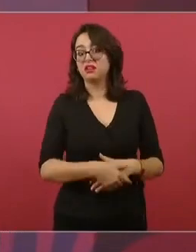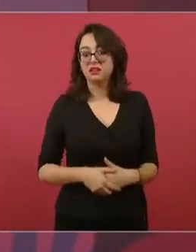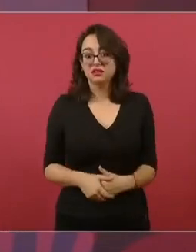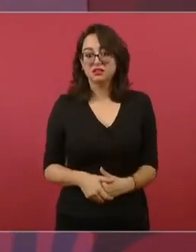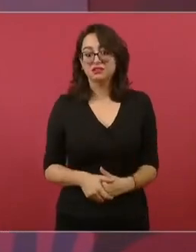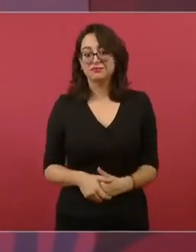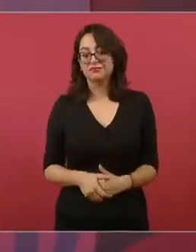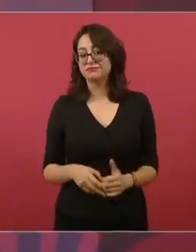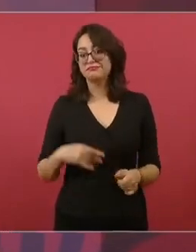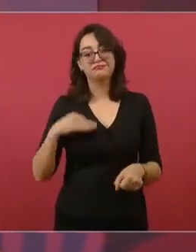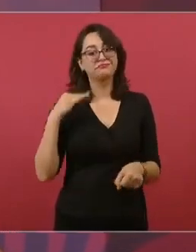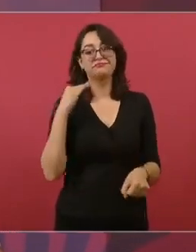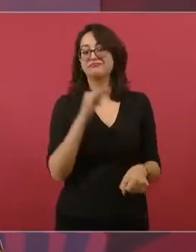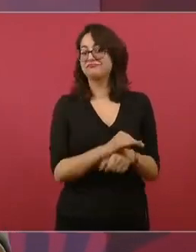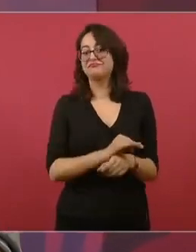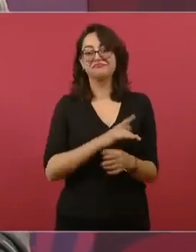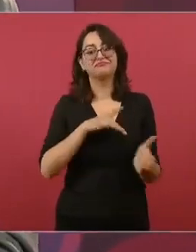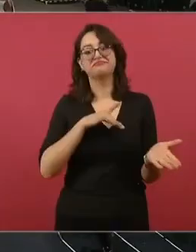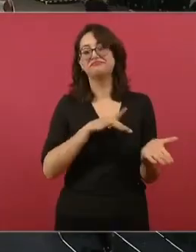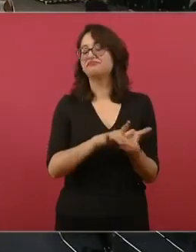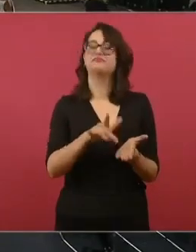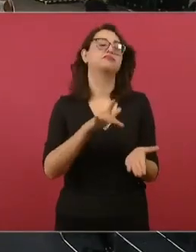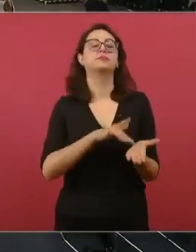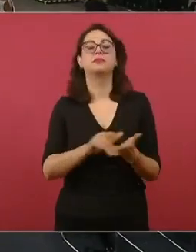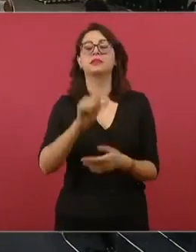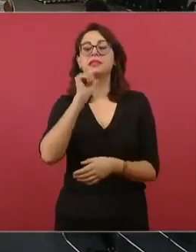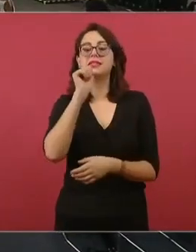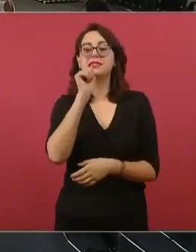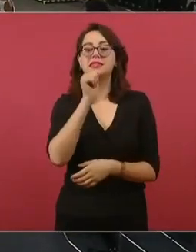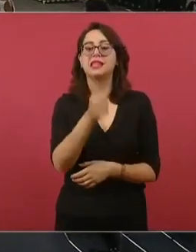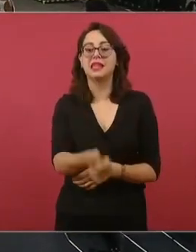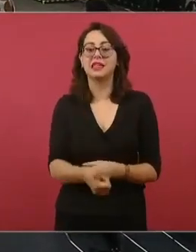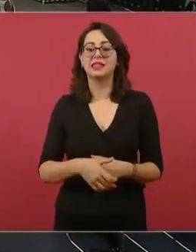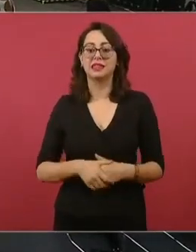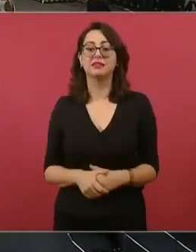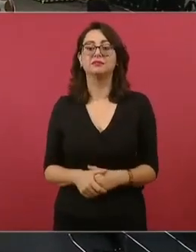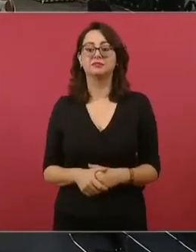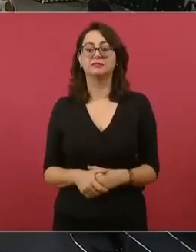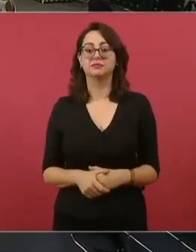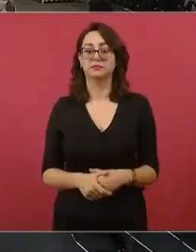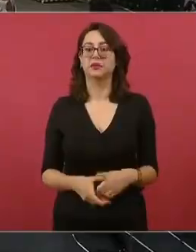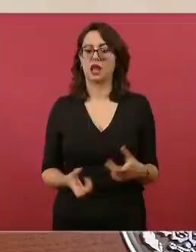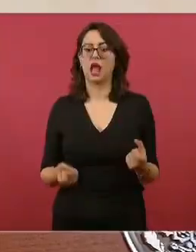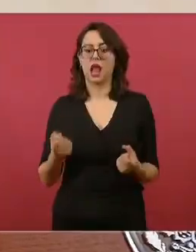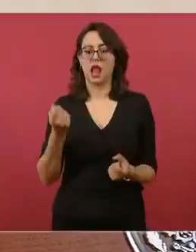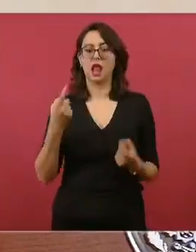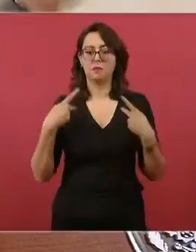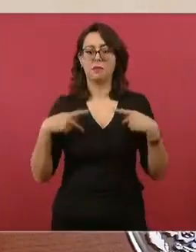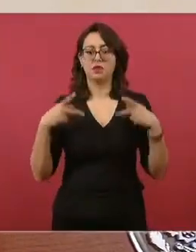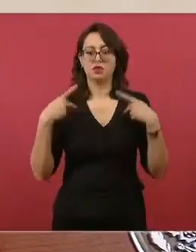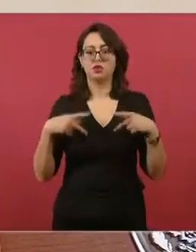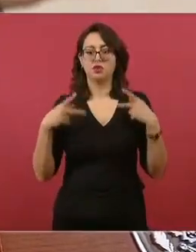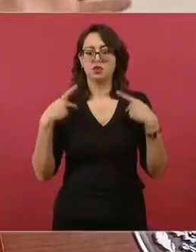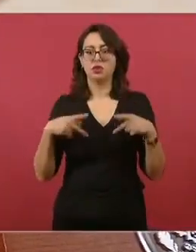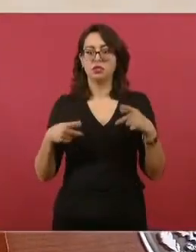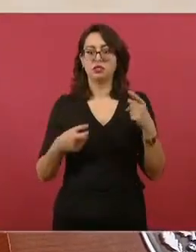Y habían maderistas, ¿no?, en el centro, en las